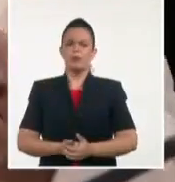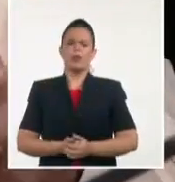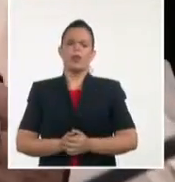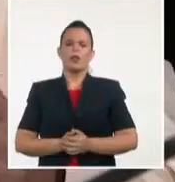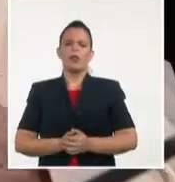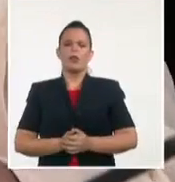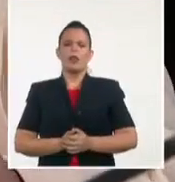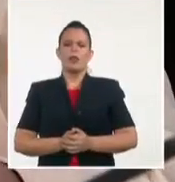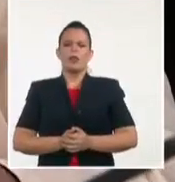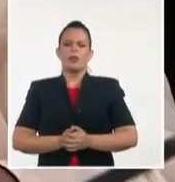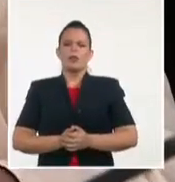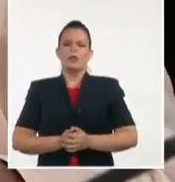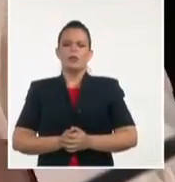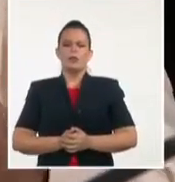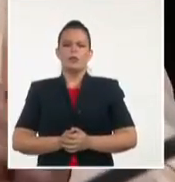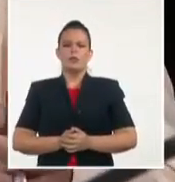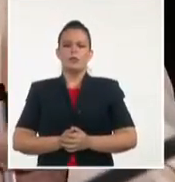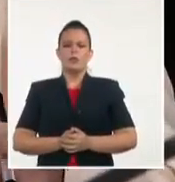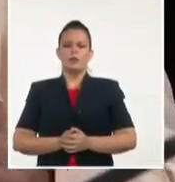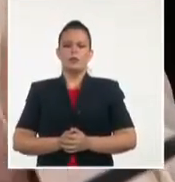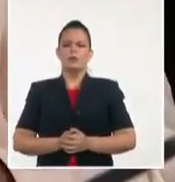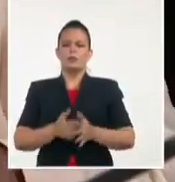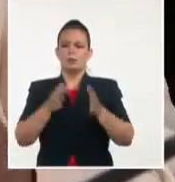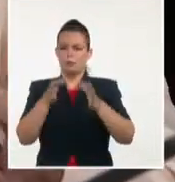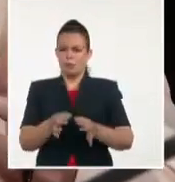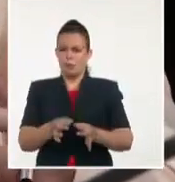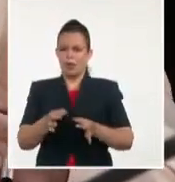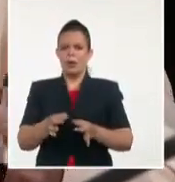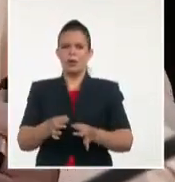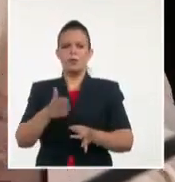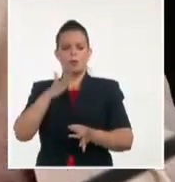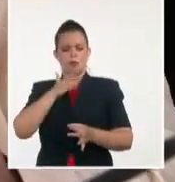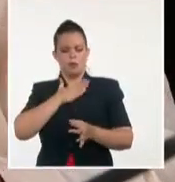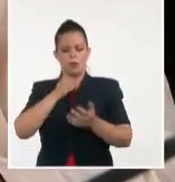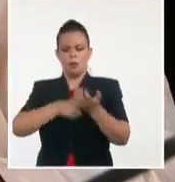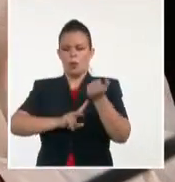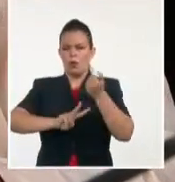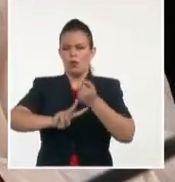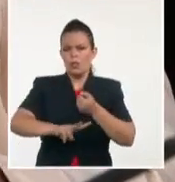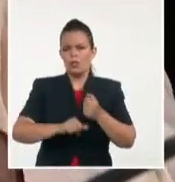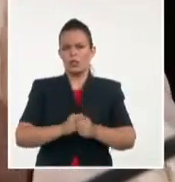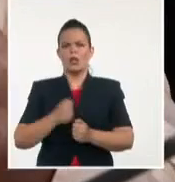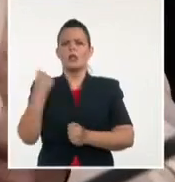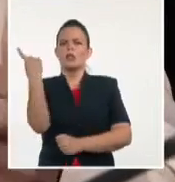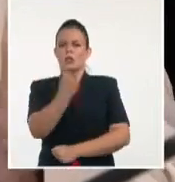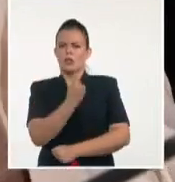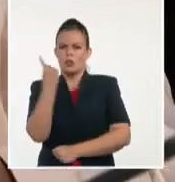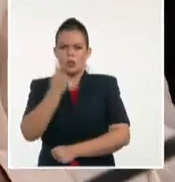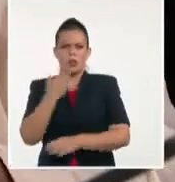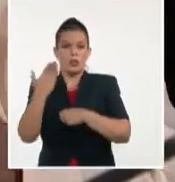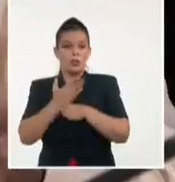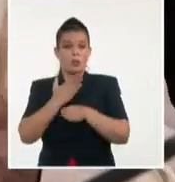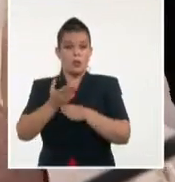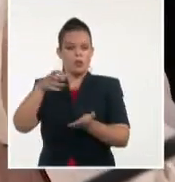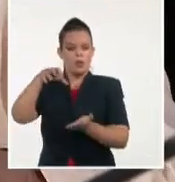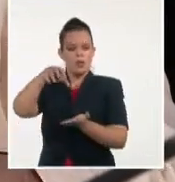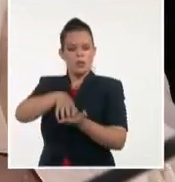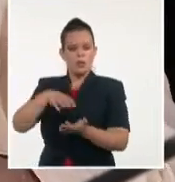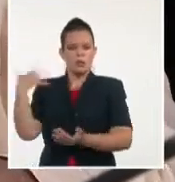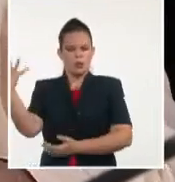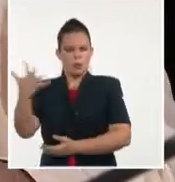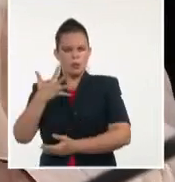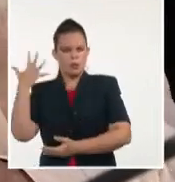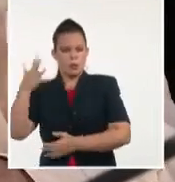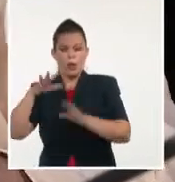desde todos los centros meteorológicos provinciales, los centros nacionales, las estaciones meteorológicas, los radares, todo ha estado